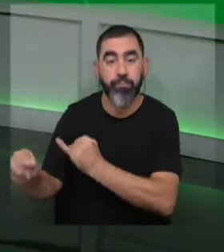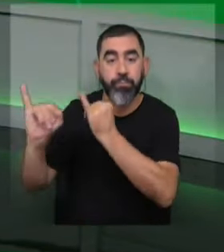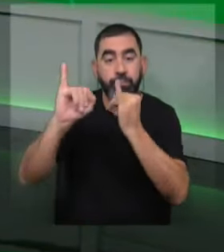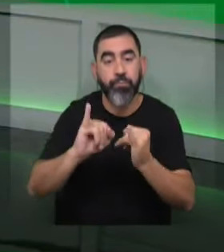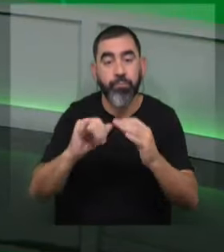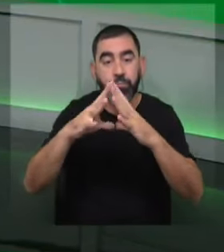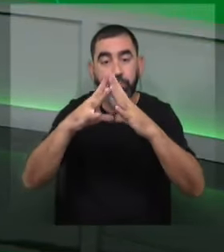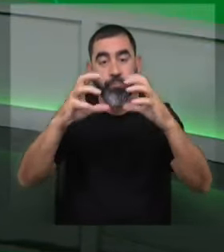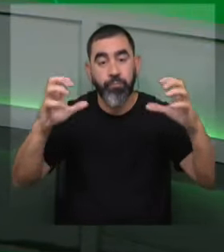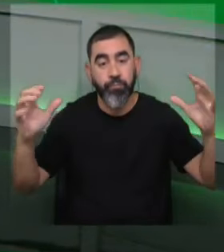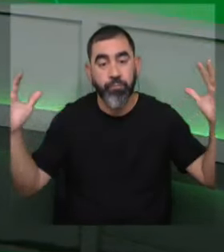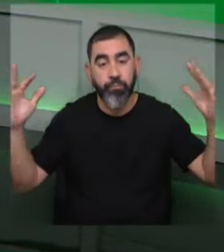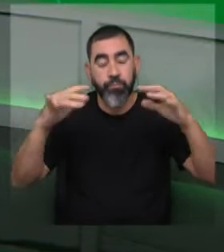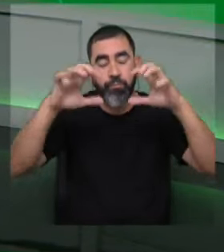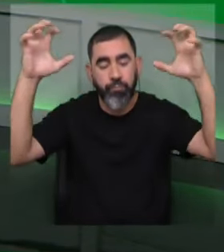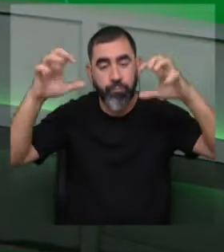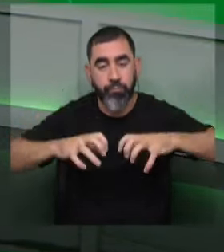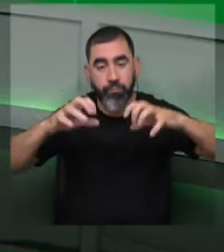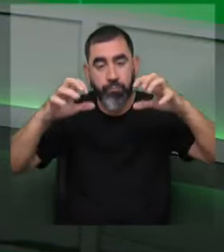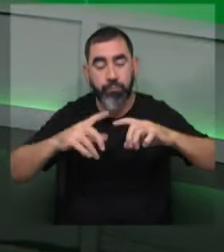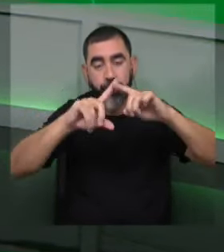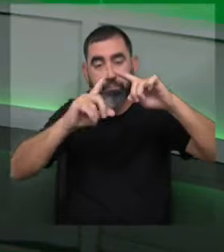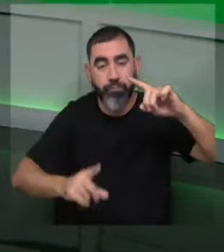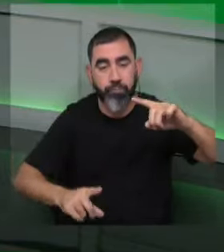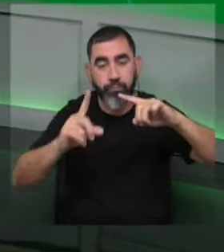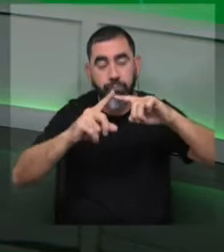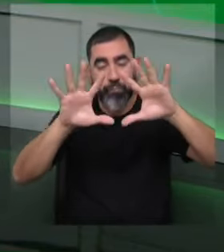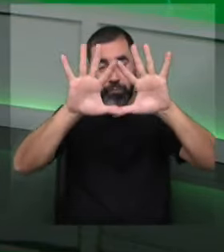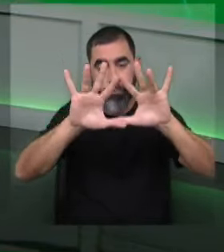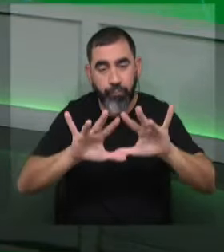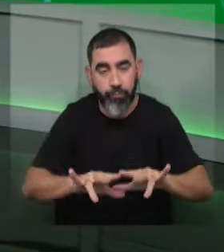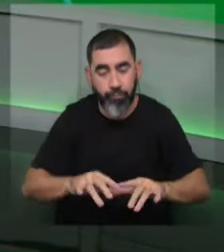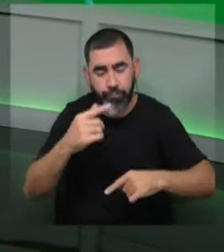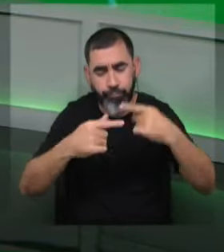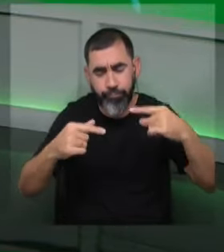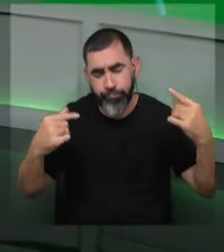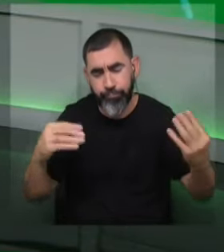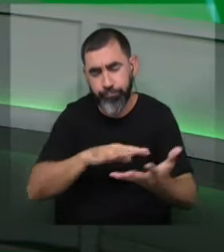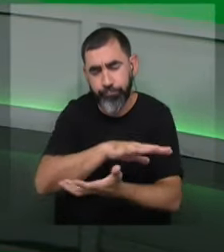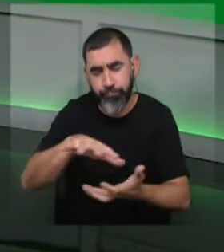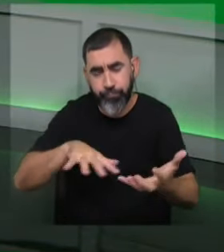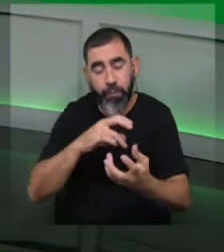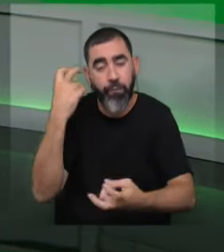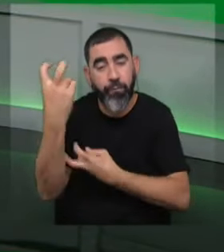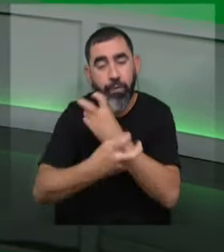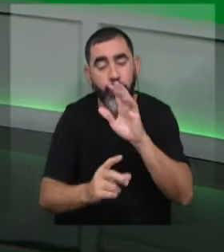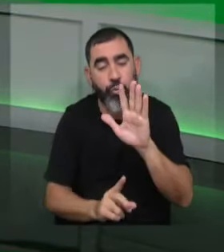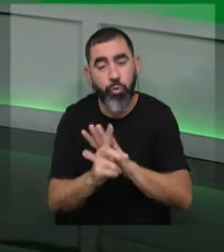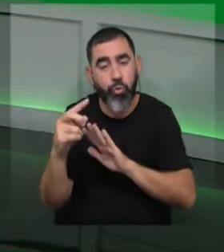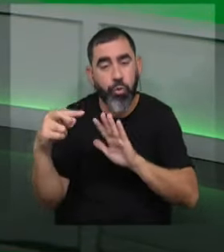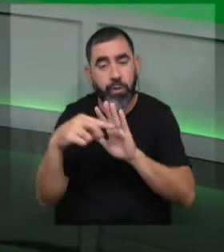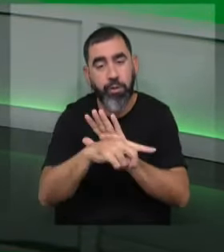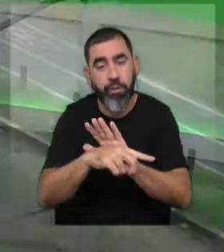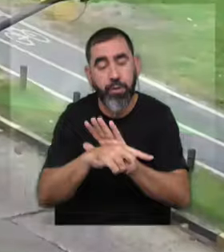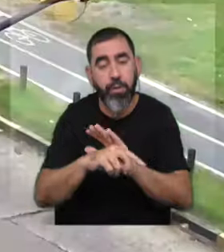con el cielo nuboso, cubierto, precipitaciones, tormentas, nieblas, neblinas, de todo hay hoy, ¿eh? Viento soplando del noreste al norte,